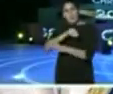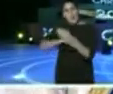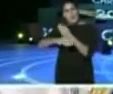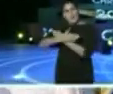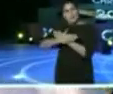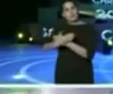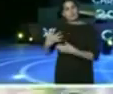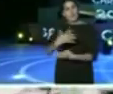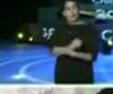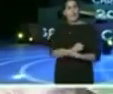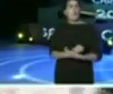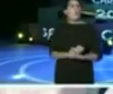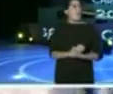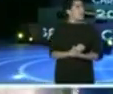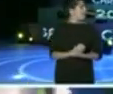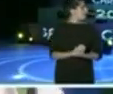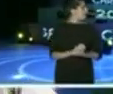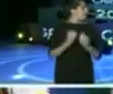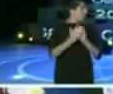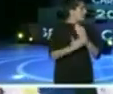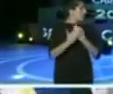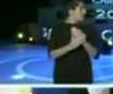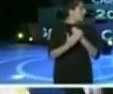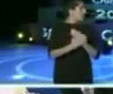eso. Carlitos cariñosamente director.